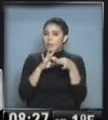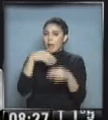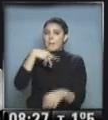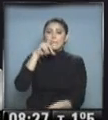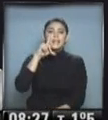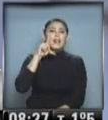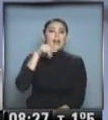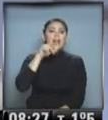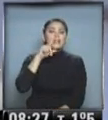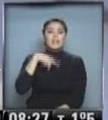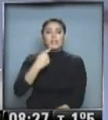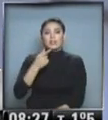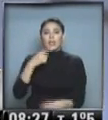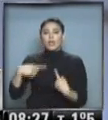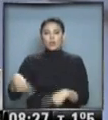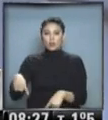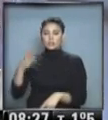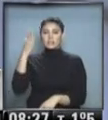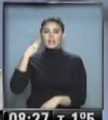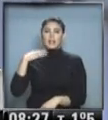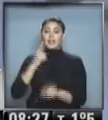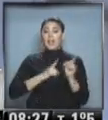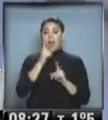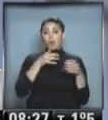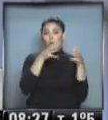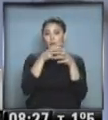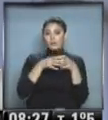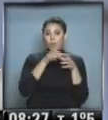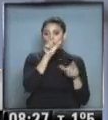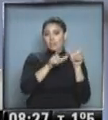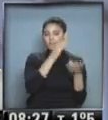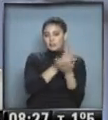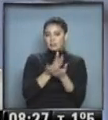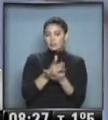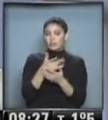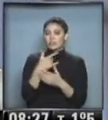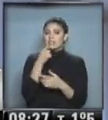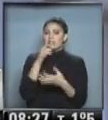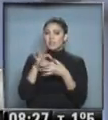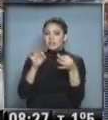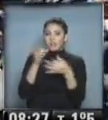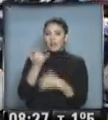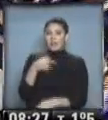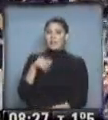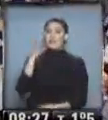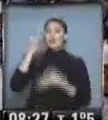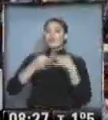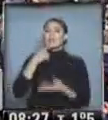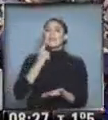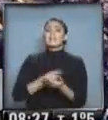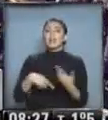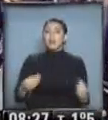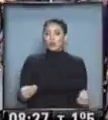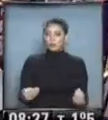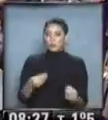Milani con una serie de hechos que han señalado algunos organismos de derechos humanos? ¿Cuál es la decisión que tomaría frente a esta situación